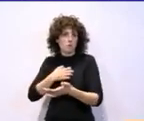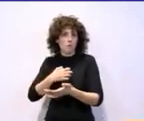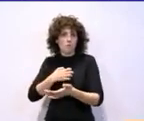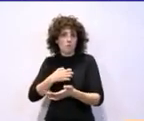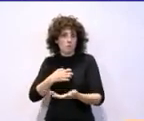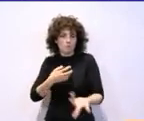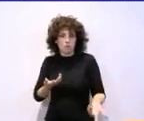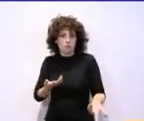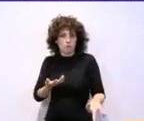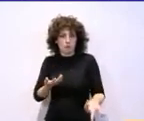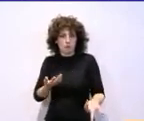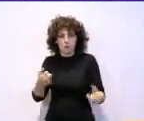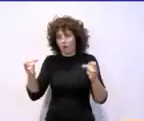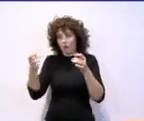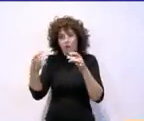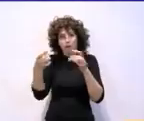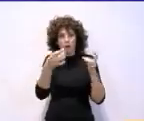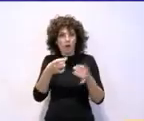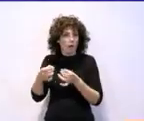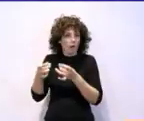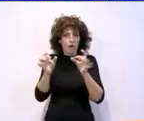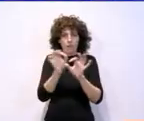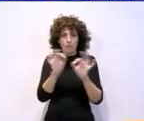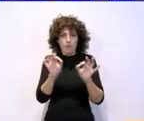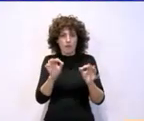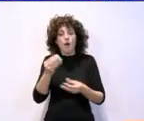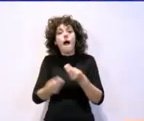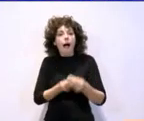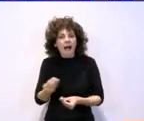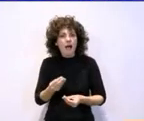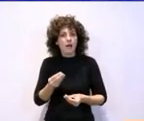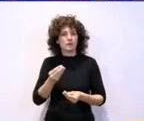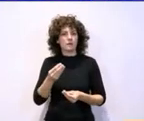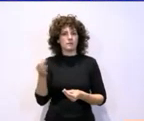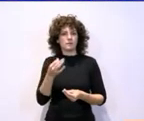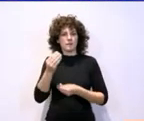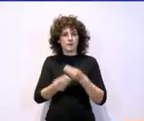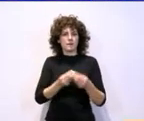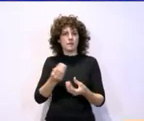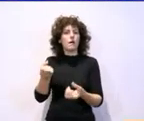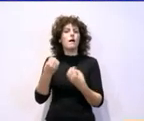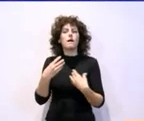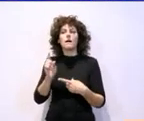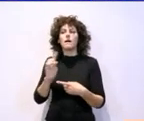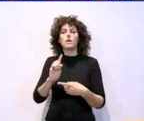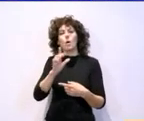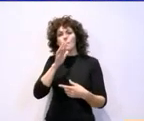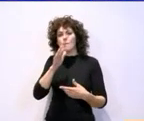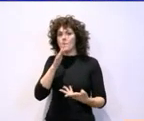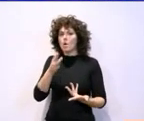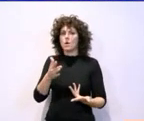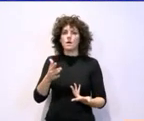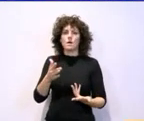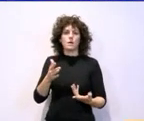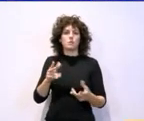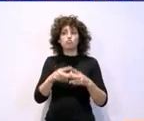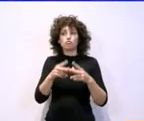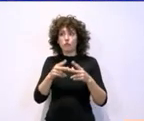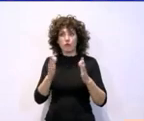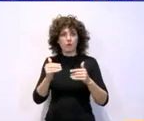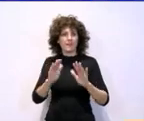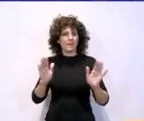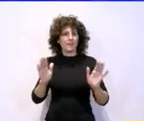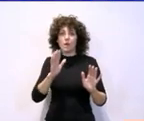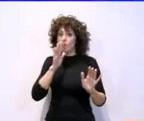siquiera interlocutar. Hagan lo que tienen que hacer. No nos cuenten que no tenemos la exclusiva de lo social.